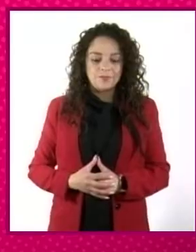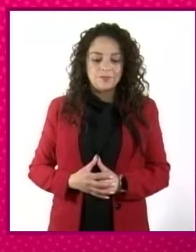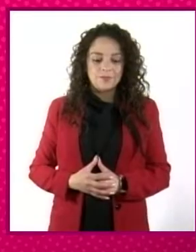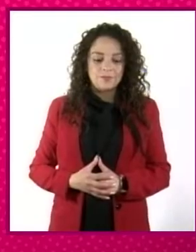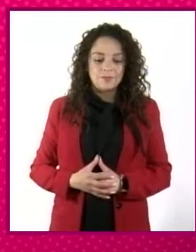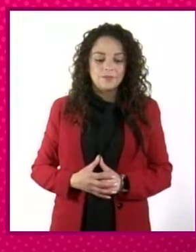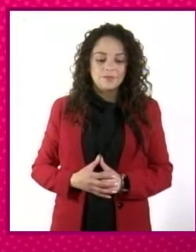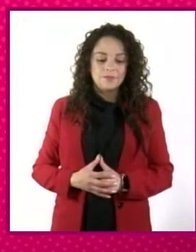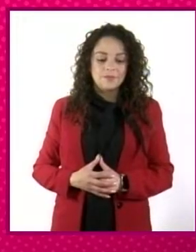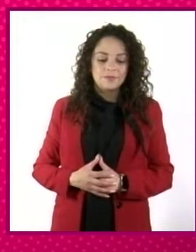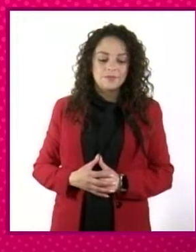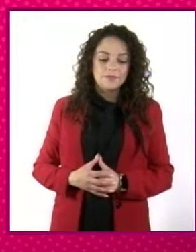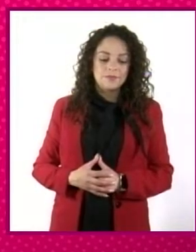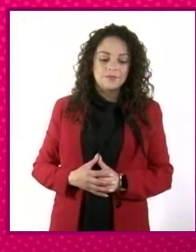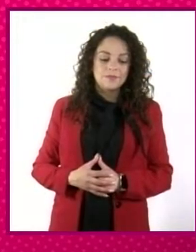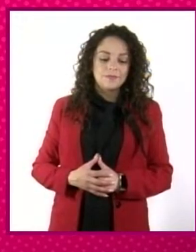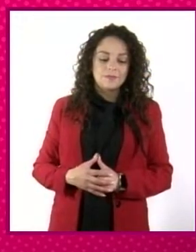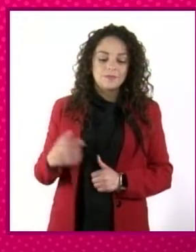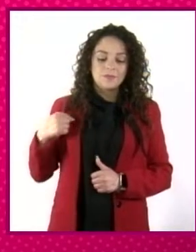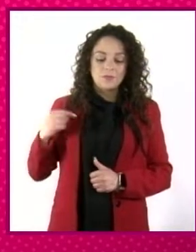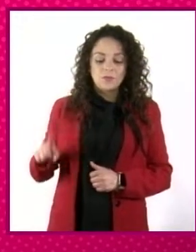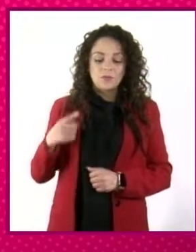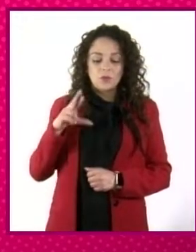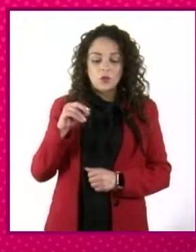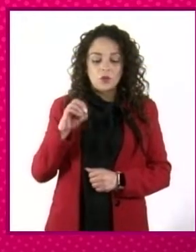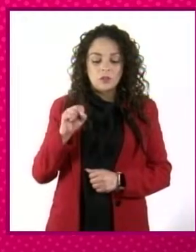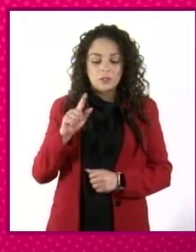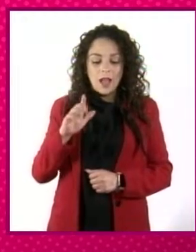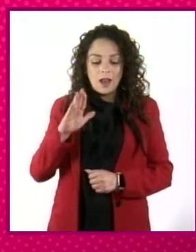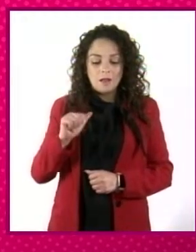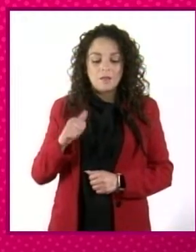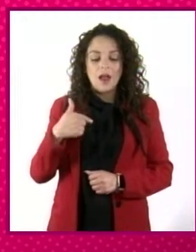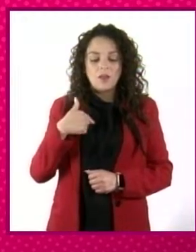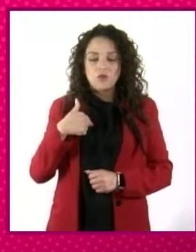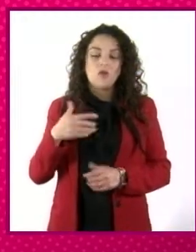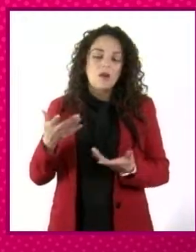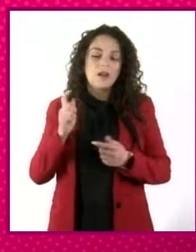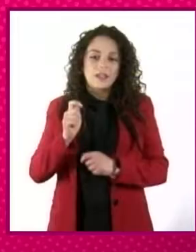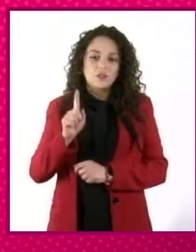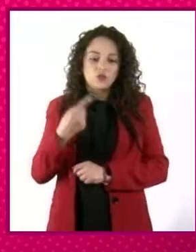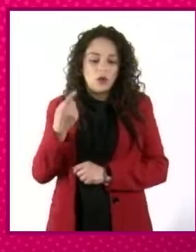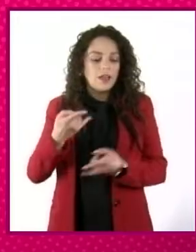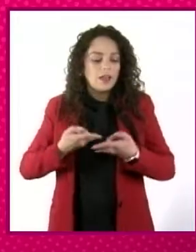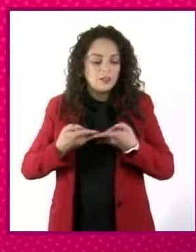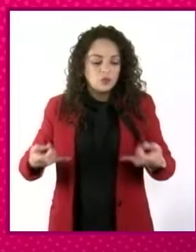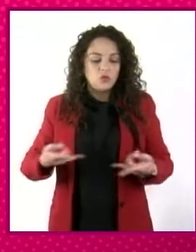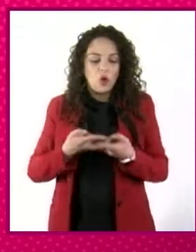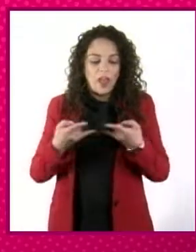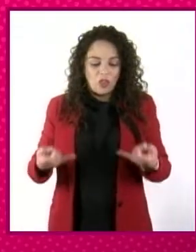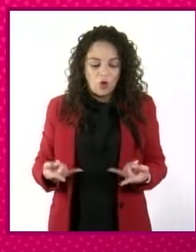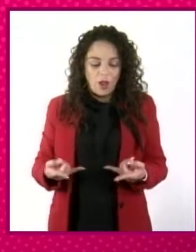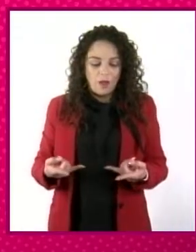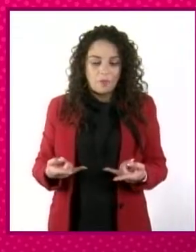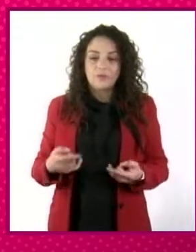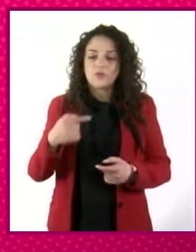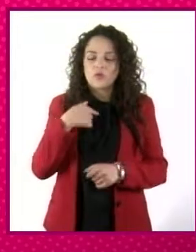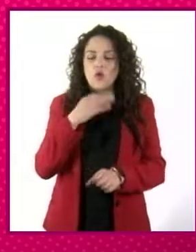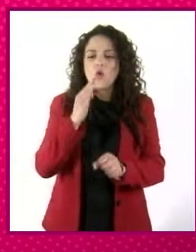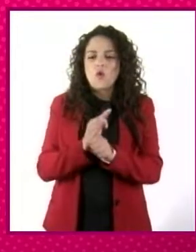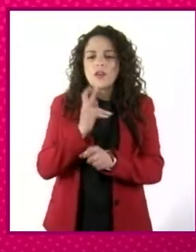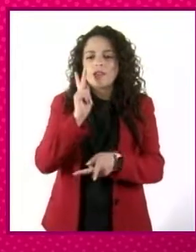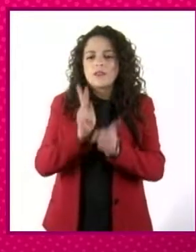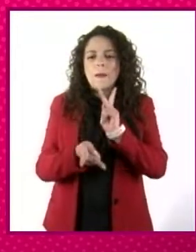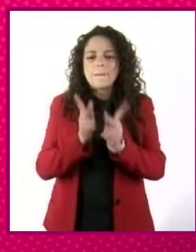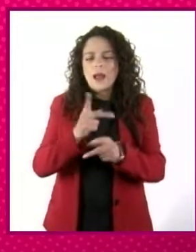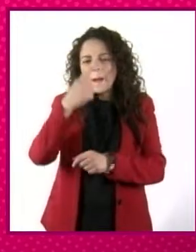Soy Rosalba Mejía, historiadora, y estoy aquí para platicarles sobre la historia. ¿Para qué sirve